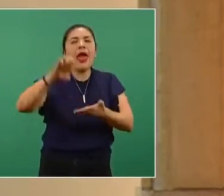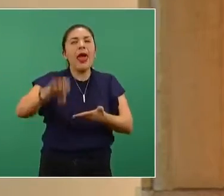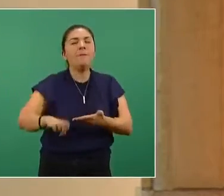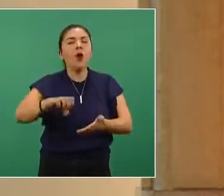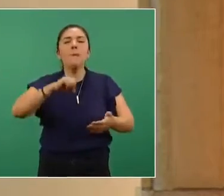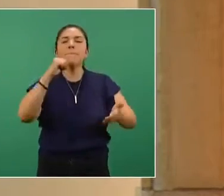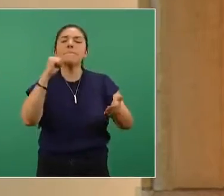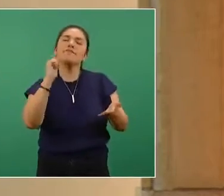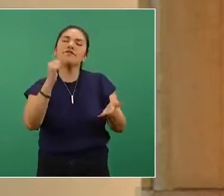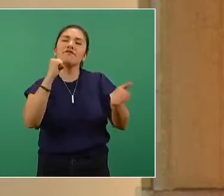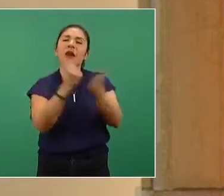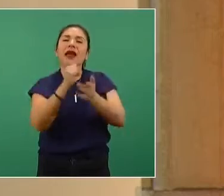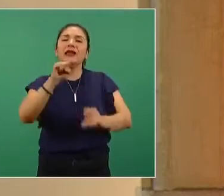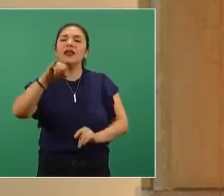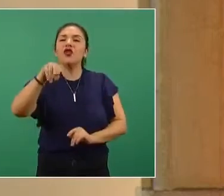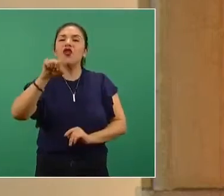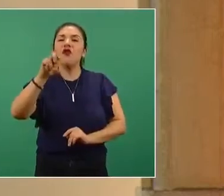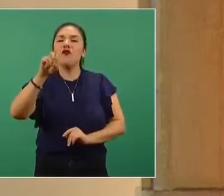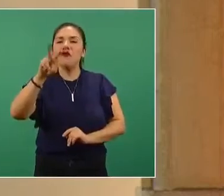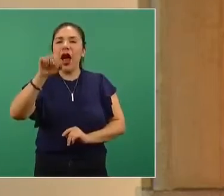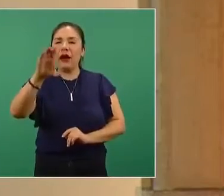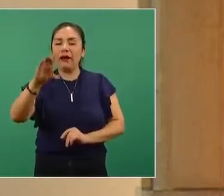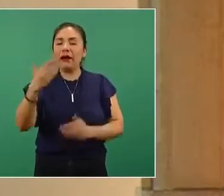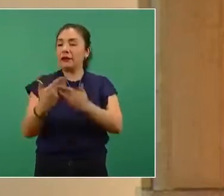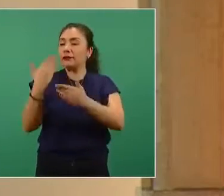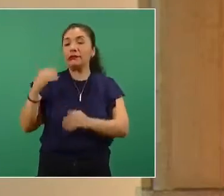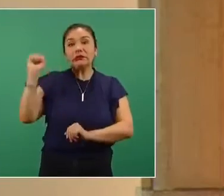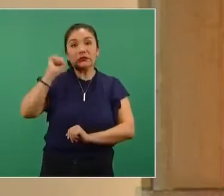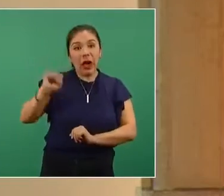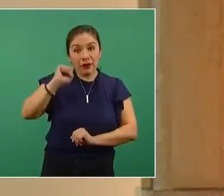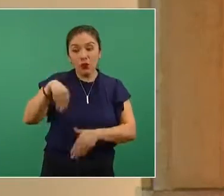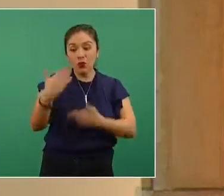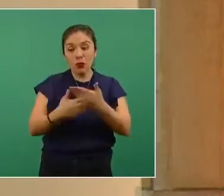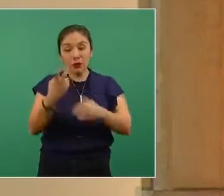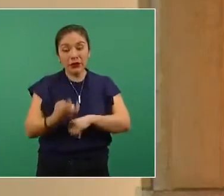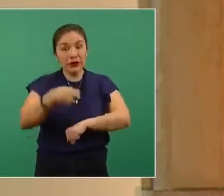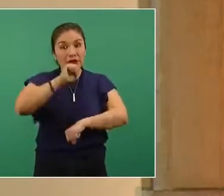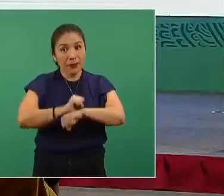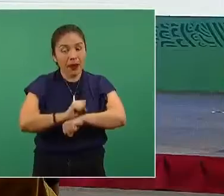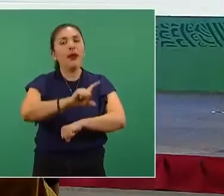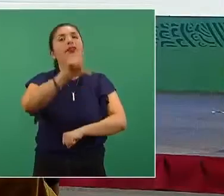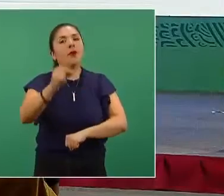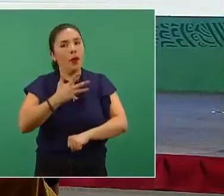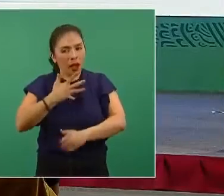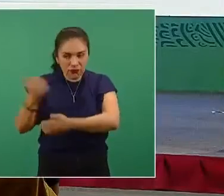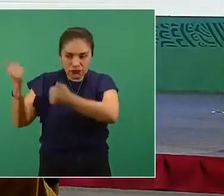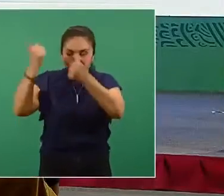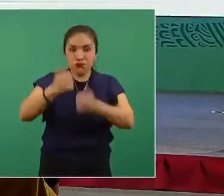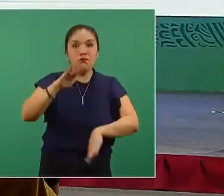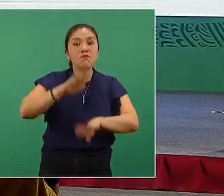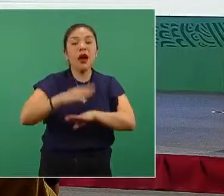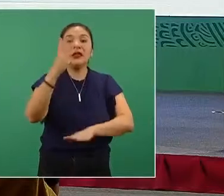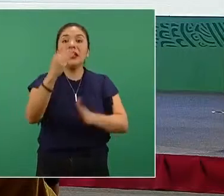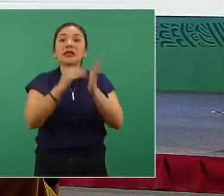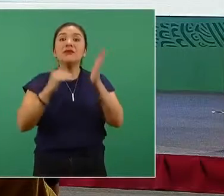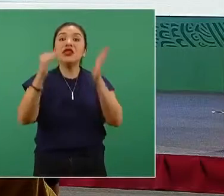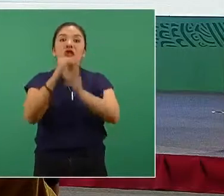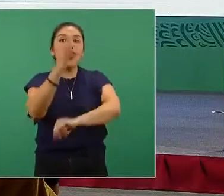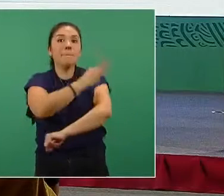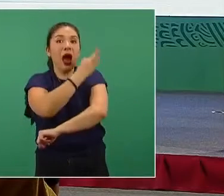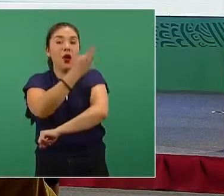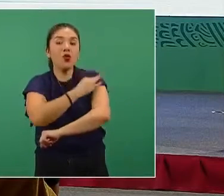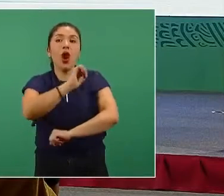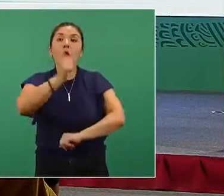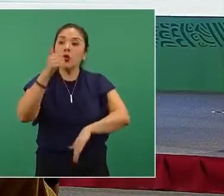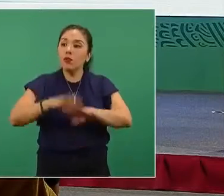de Sinovac que llegaron el sábado, que llegarán esta semana, que después tendremos un abastecimiento de 3 millones de dosis y